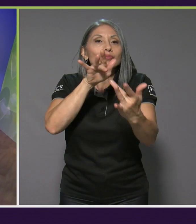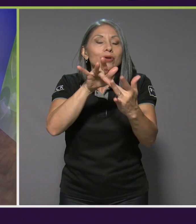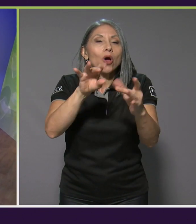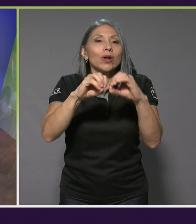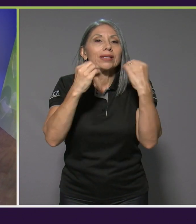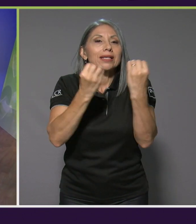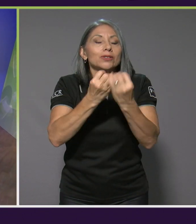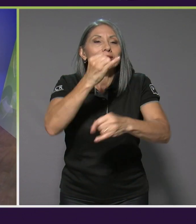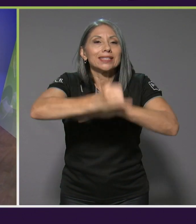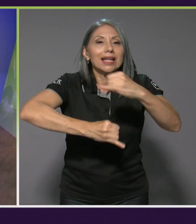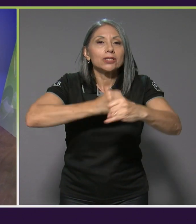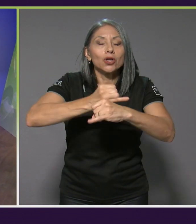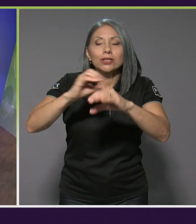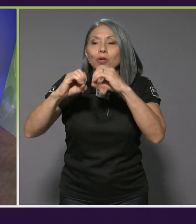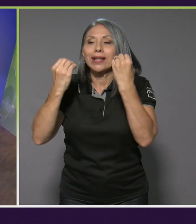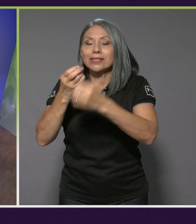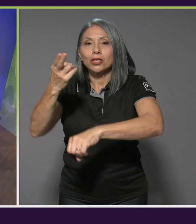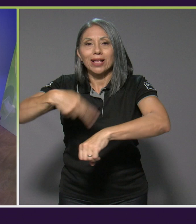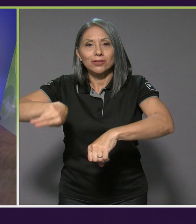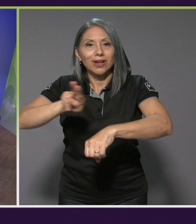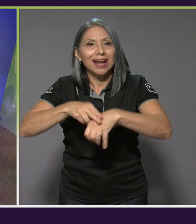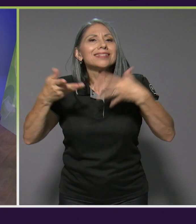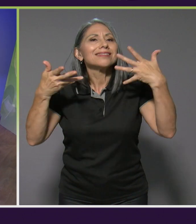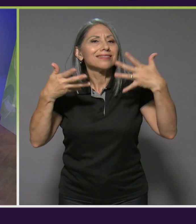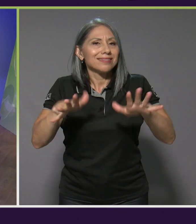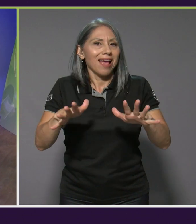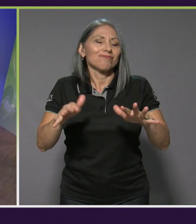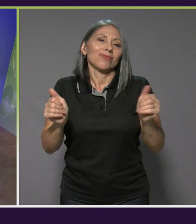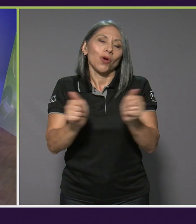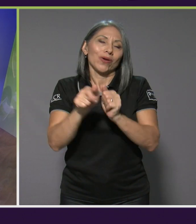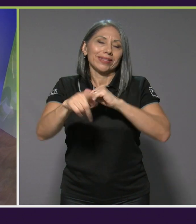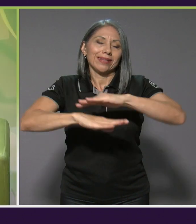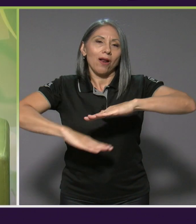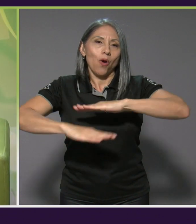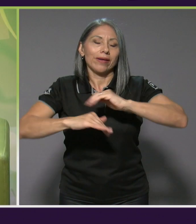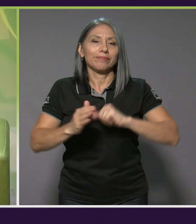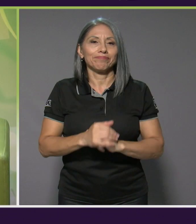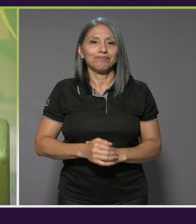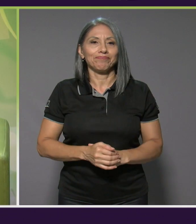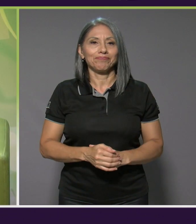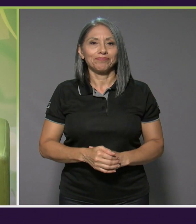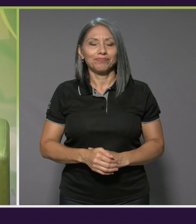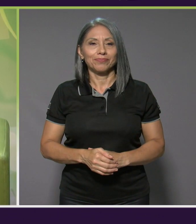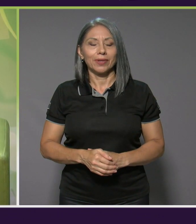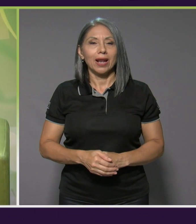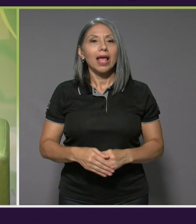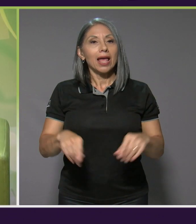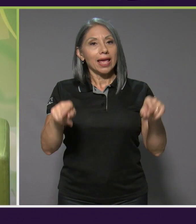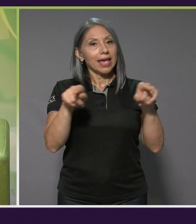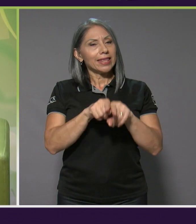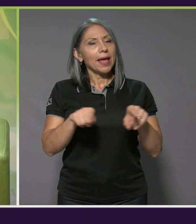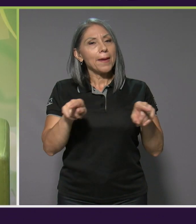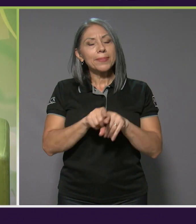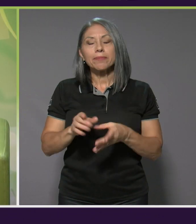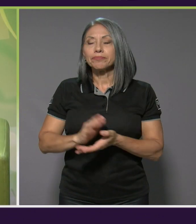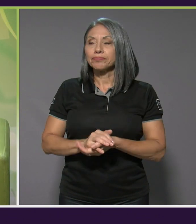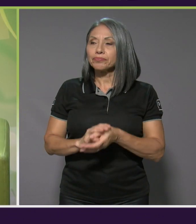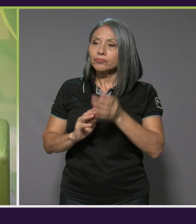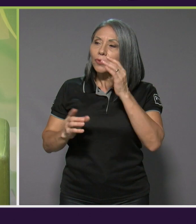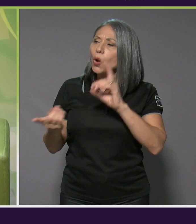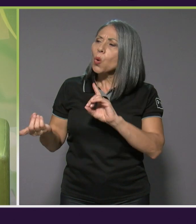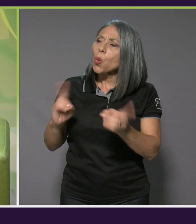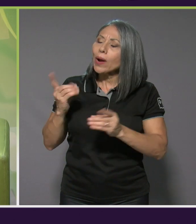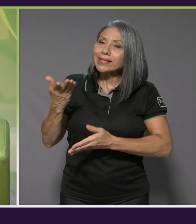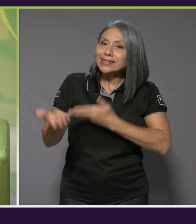nacionales, ya lo vamos abriendo desde esa lógica. Y bueno, también, ¿qué servicios podríamos